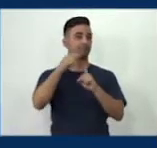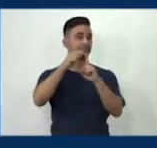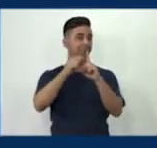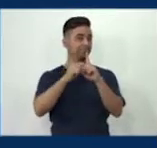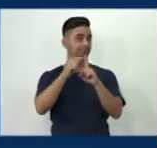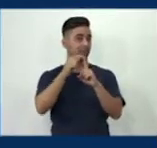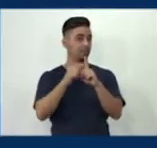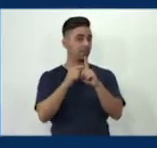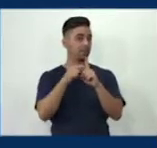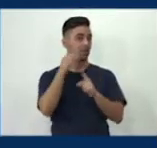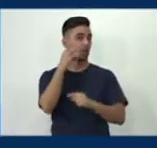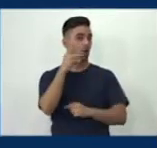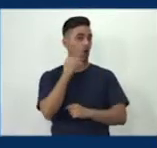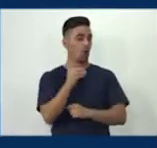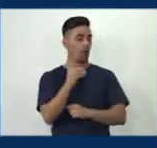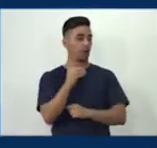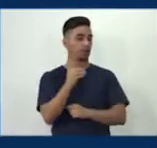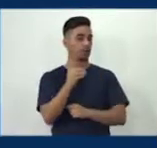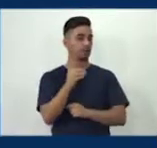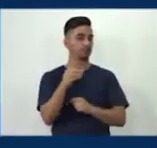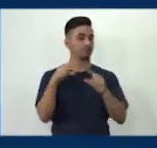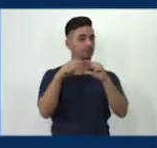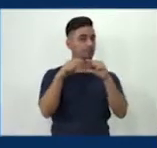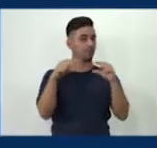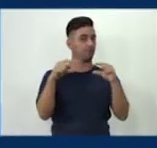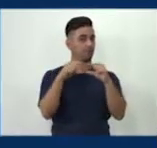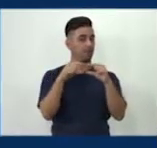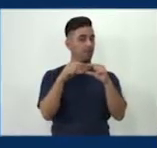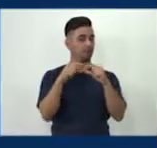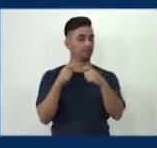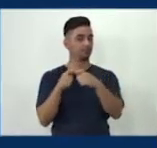tensión entre los extremos, entre la fuente y cada bombillo.